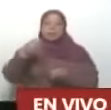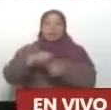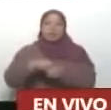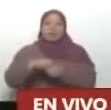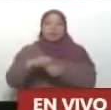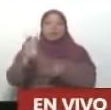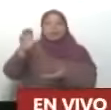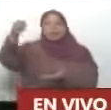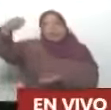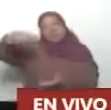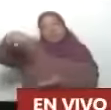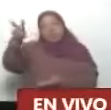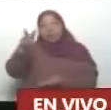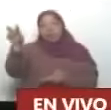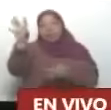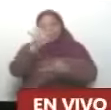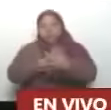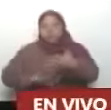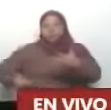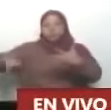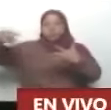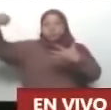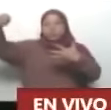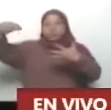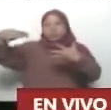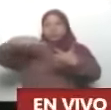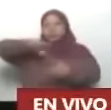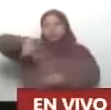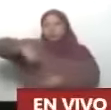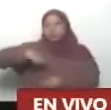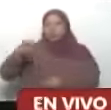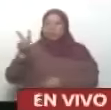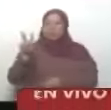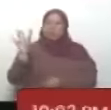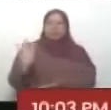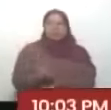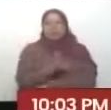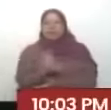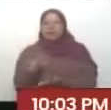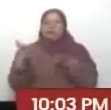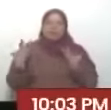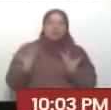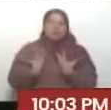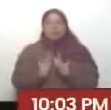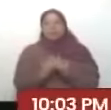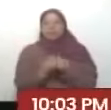sol de Venezuela. Ven y cántalo conmigo,